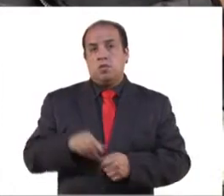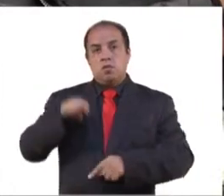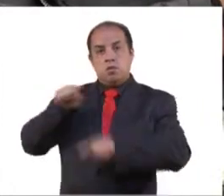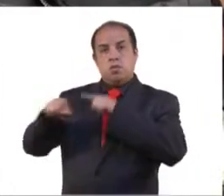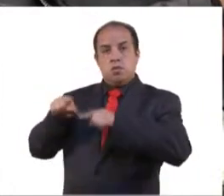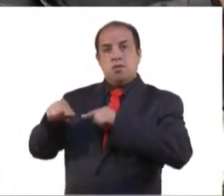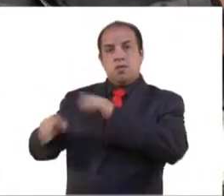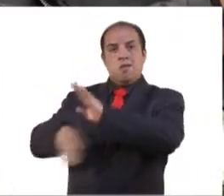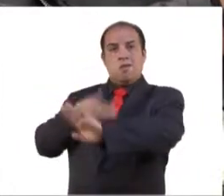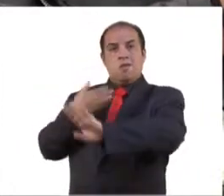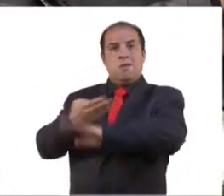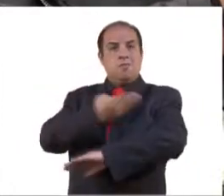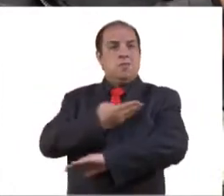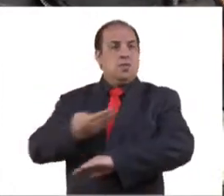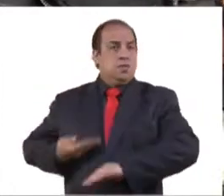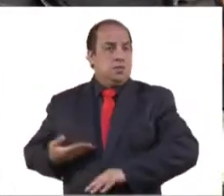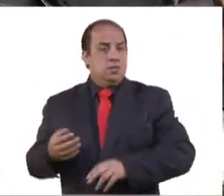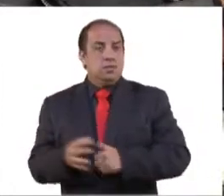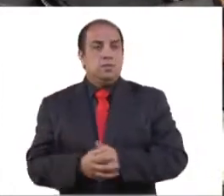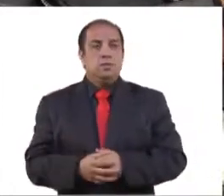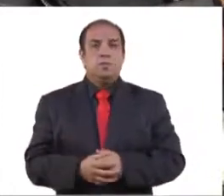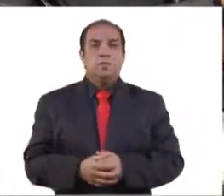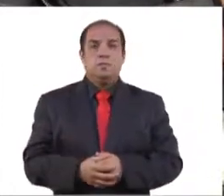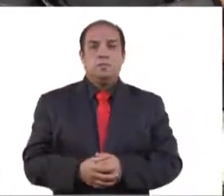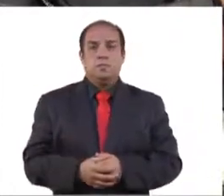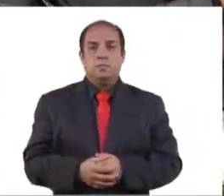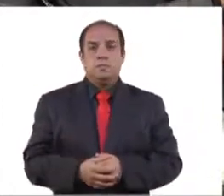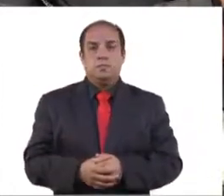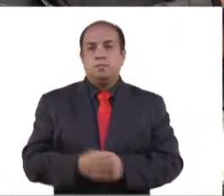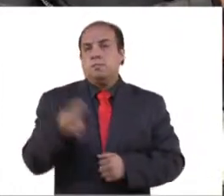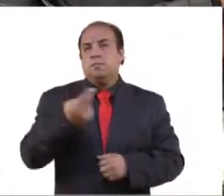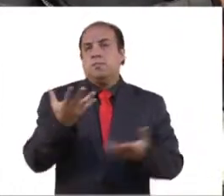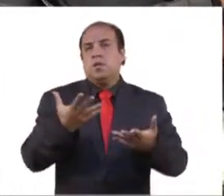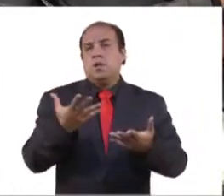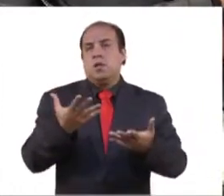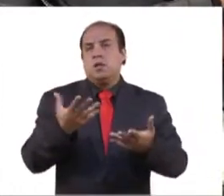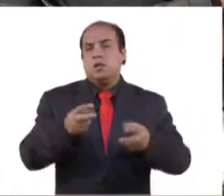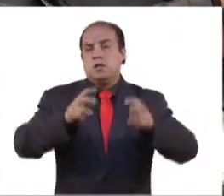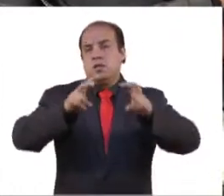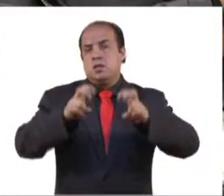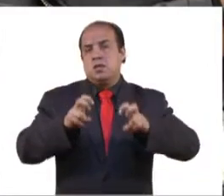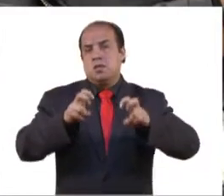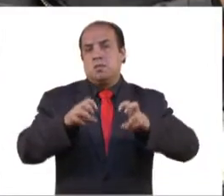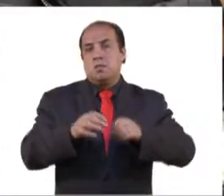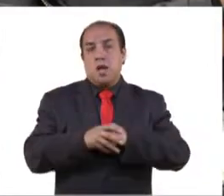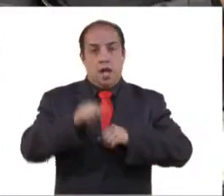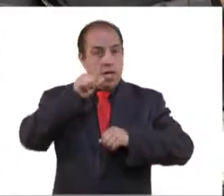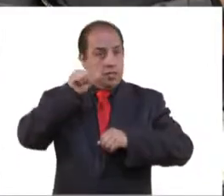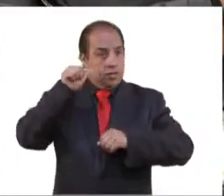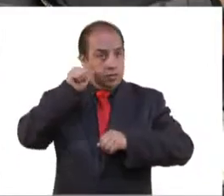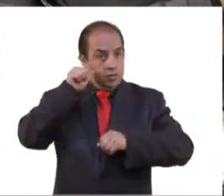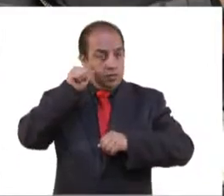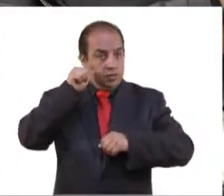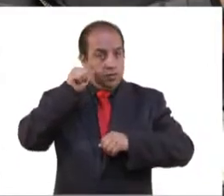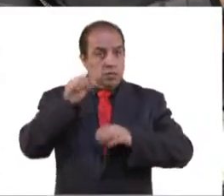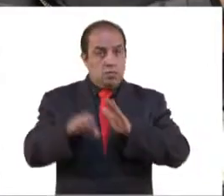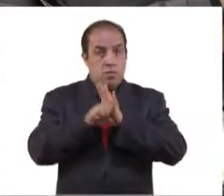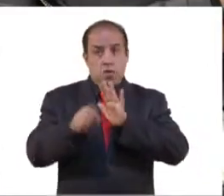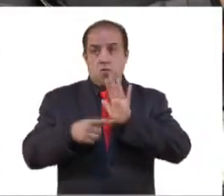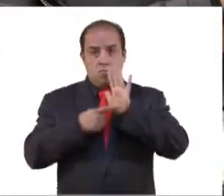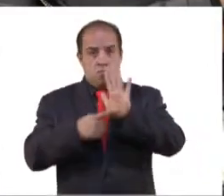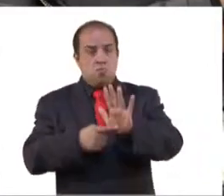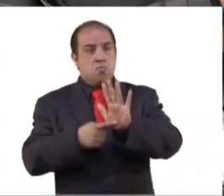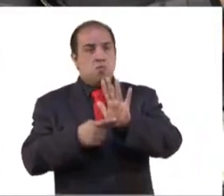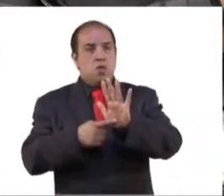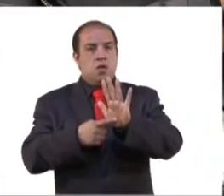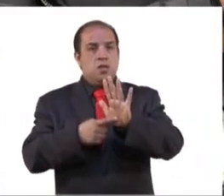hombre del país. ¿Qué se debería de hacer en este aspecto? Sobre todo ayer hubo muestras de amor